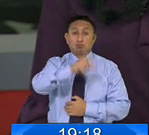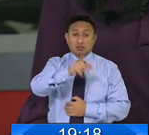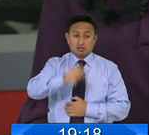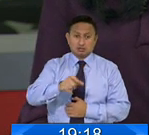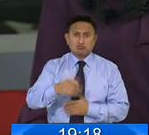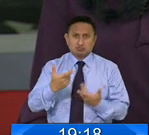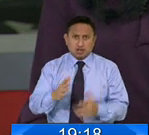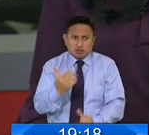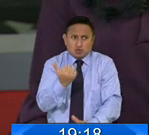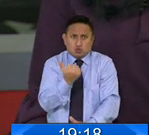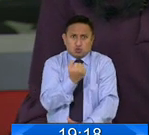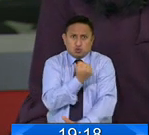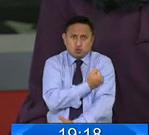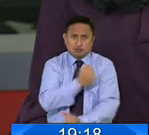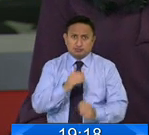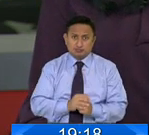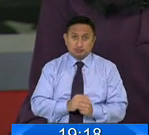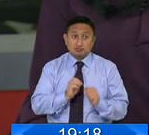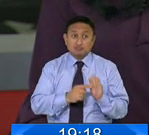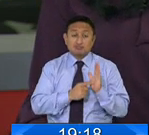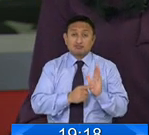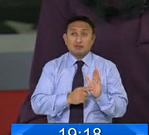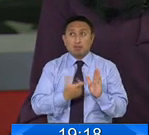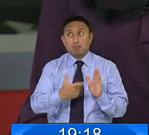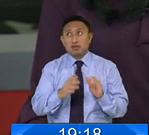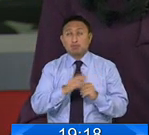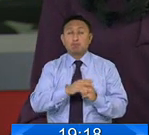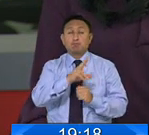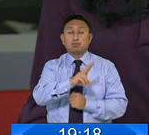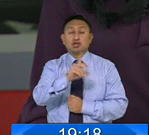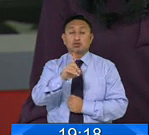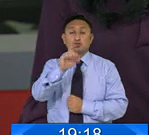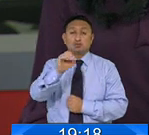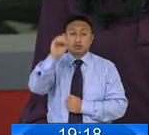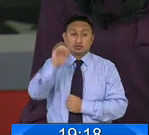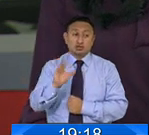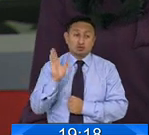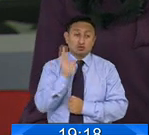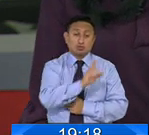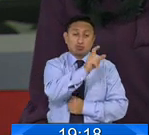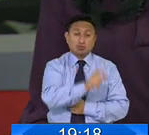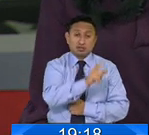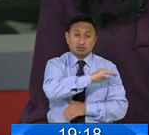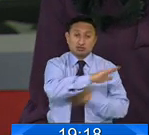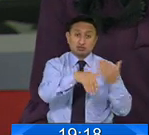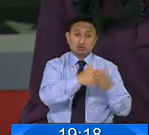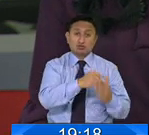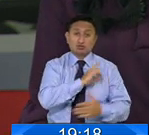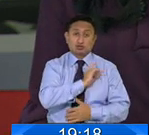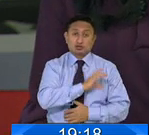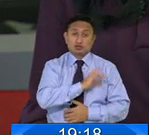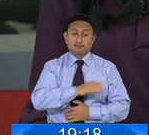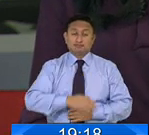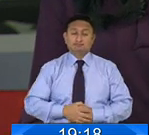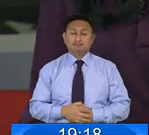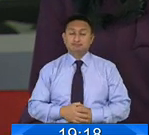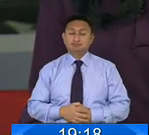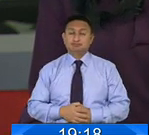personas han sido vacunadas, lo que representa a más del 21% de la población total de ese país.